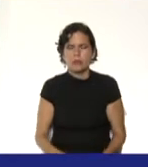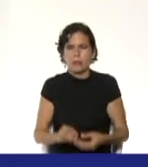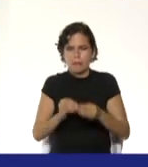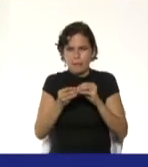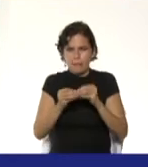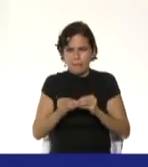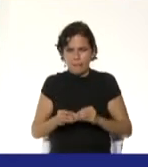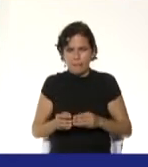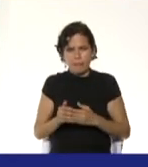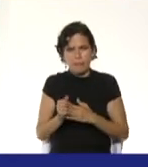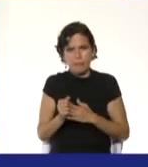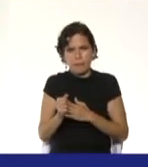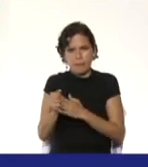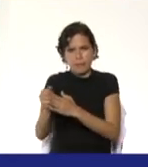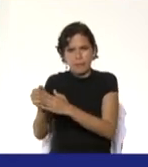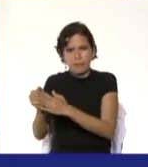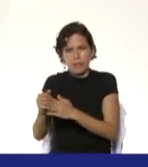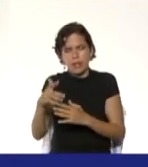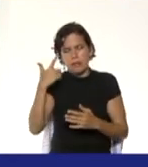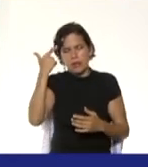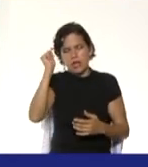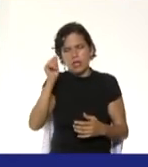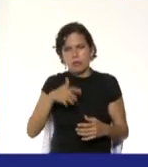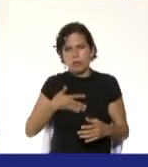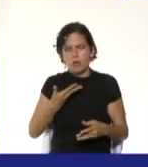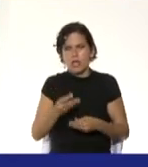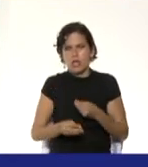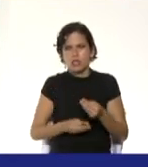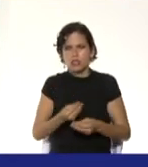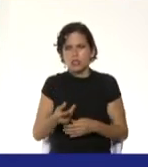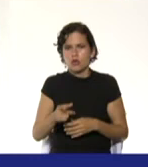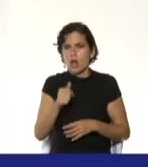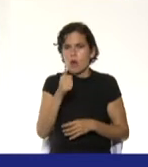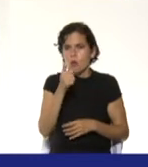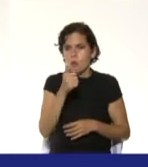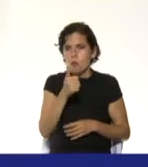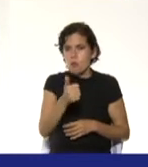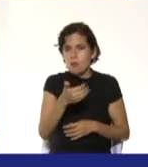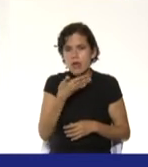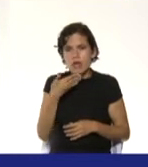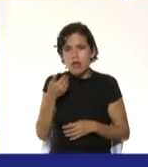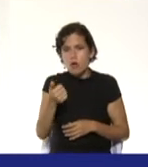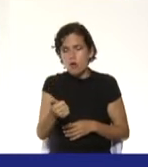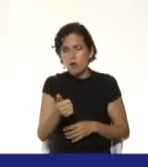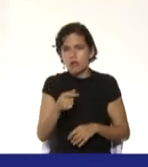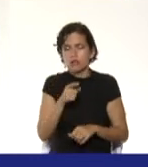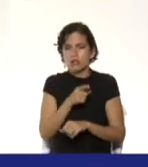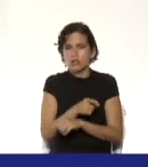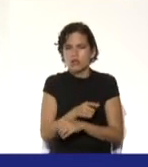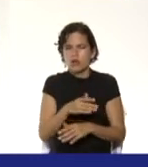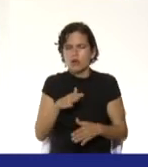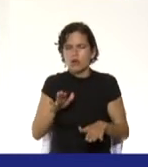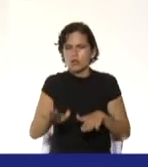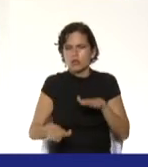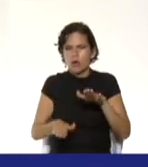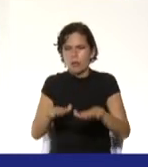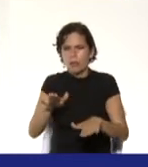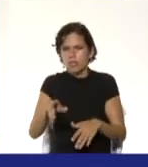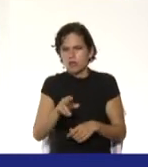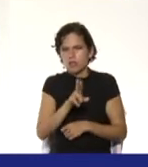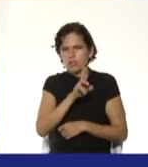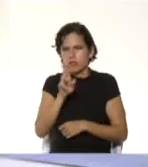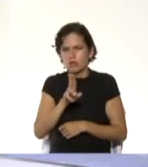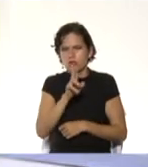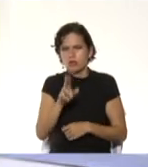a construir una guía para que puedan realizar una buena toma de decisiones, es decir, qué pasos vamos a utilizar para esa buena